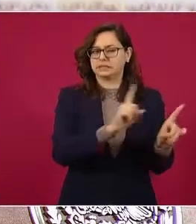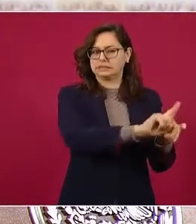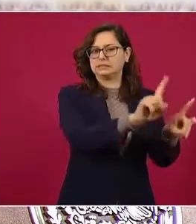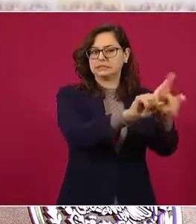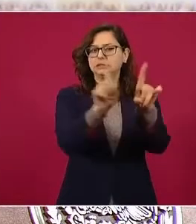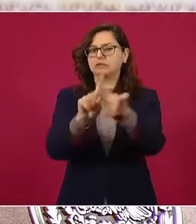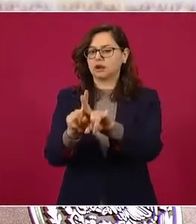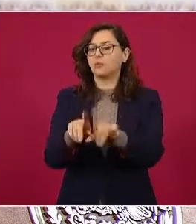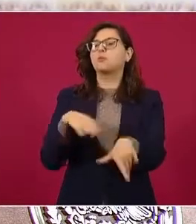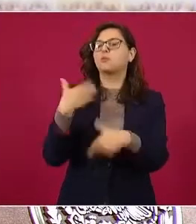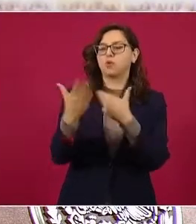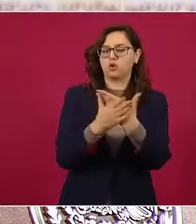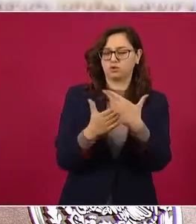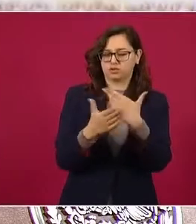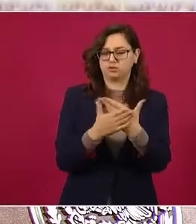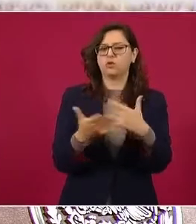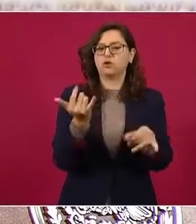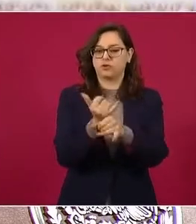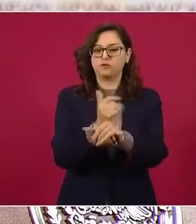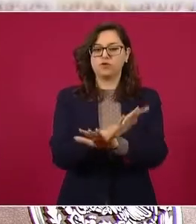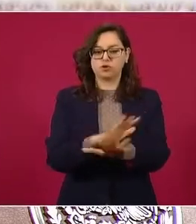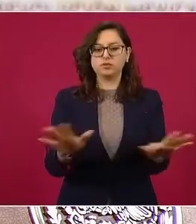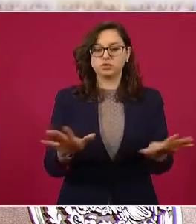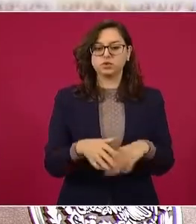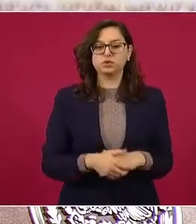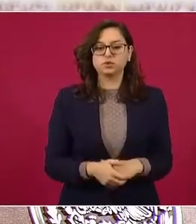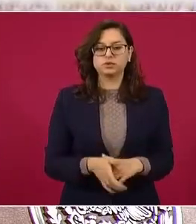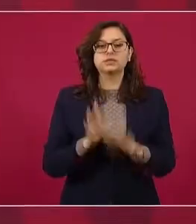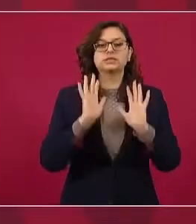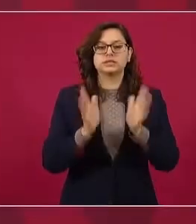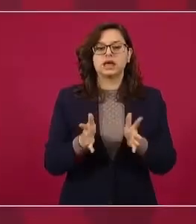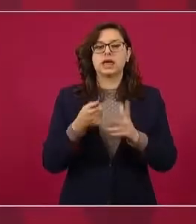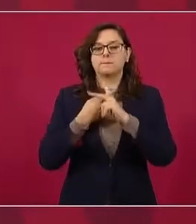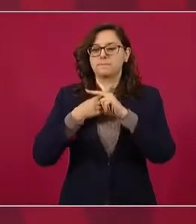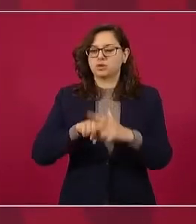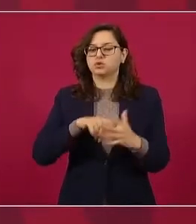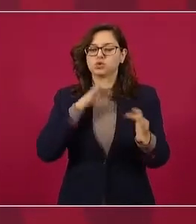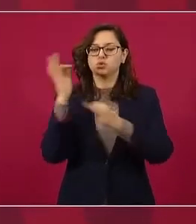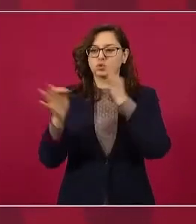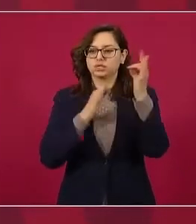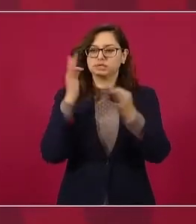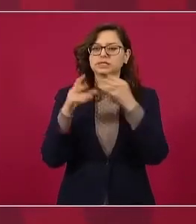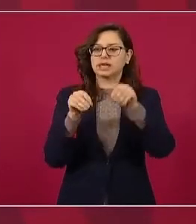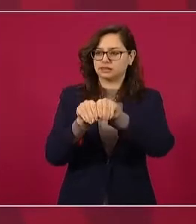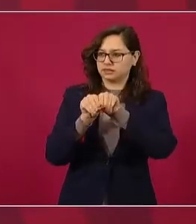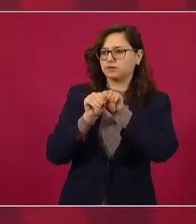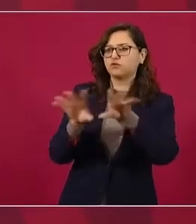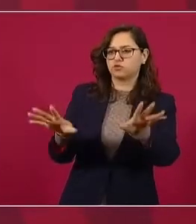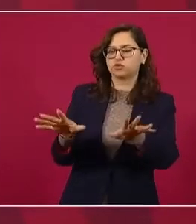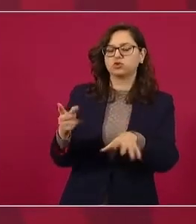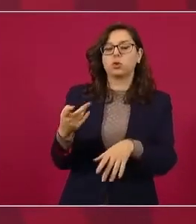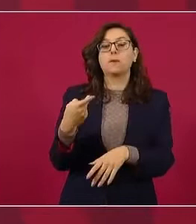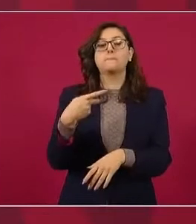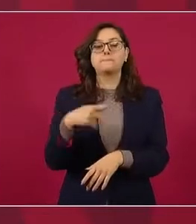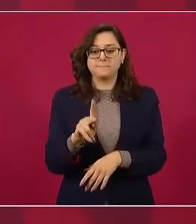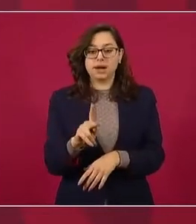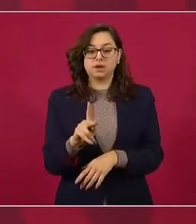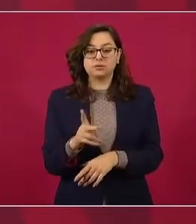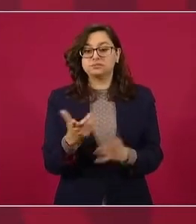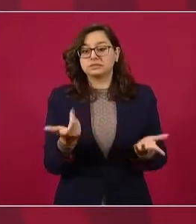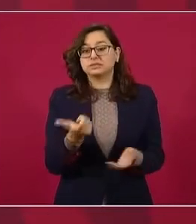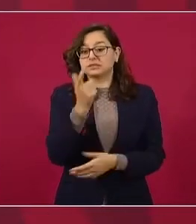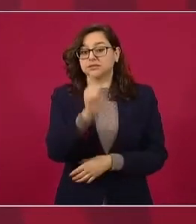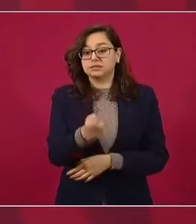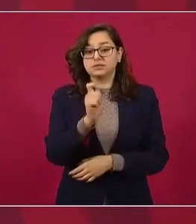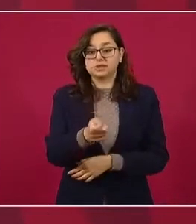Ya en algunos medios se está difundiendo. Lo cierto es que se está actuando